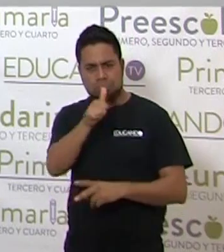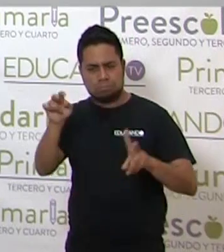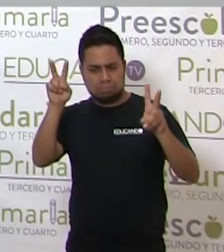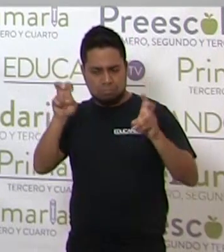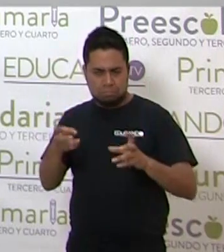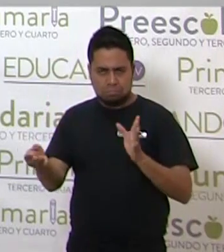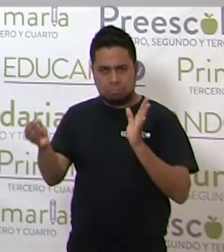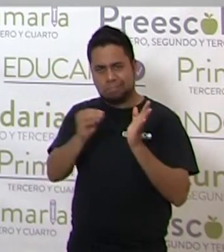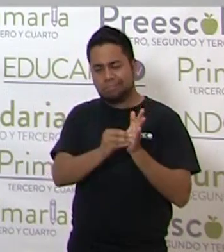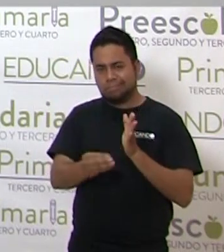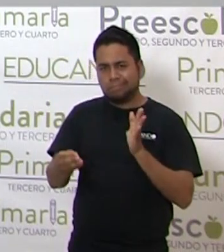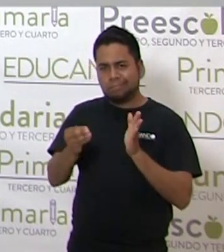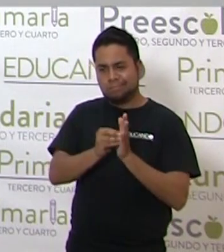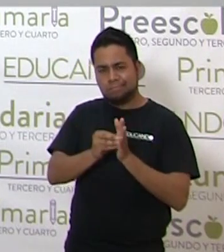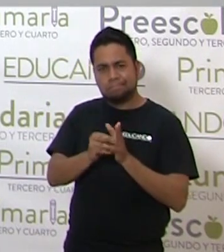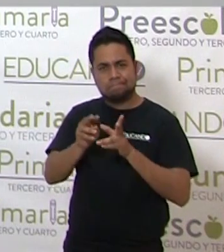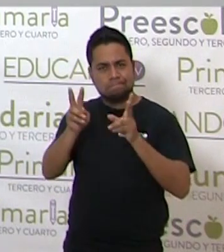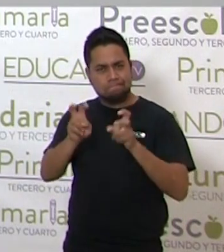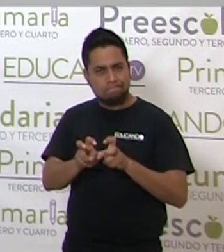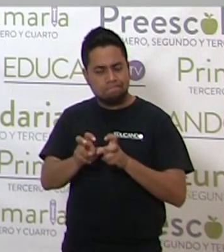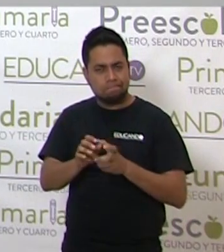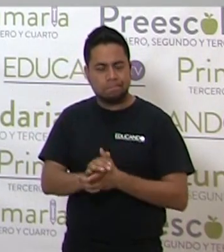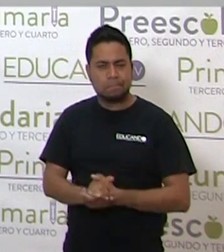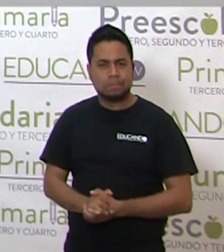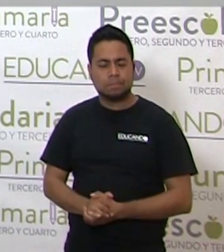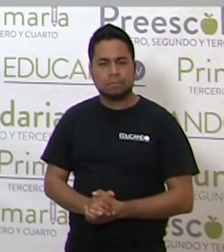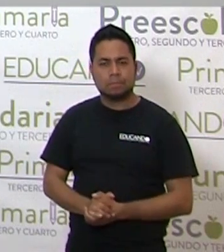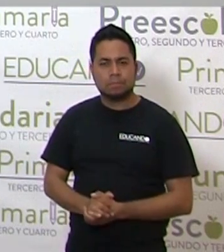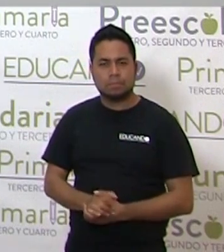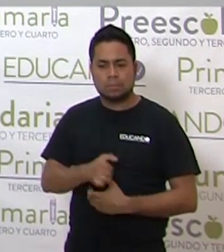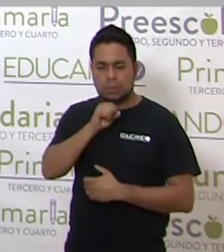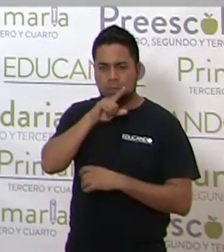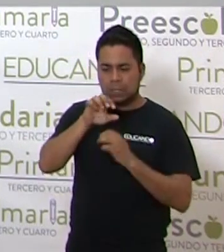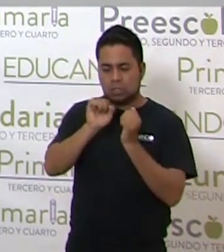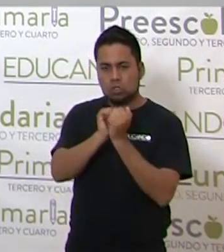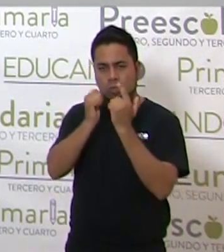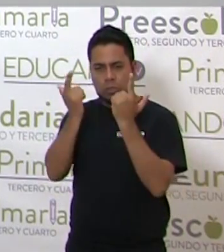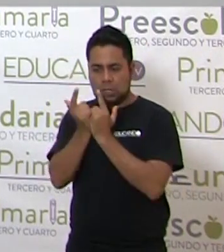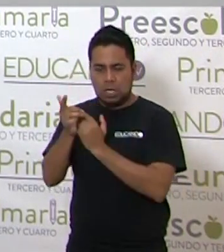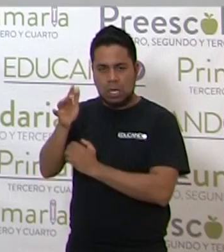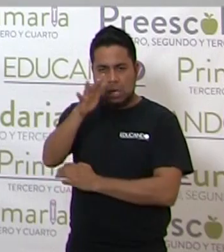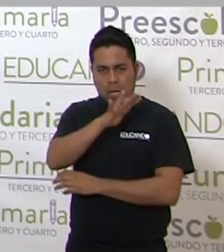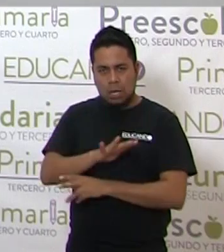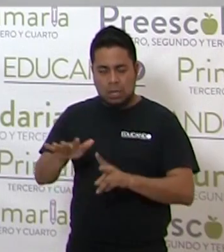temas podríamos decir que aborda? También sociales,